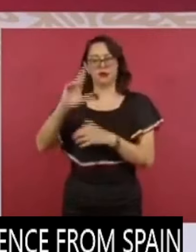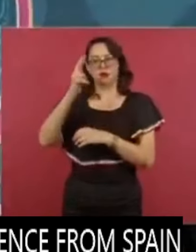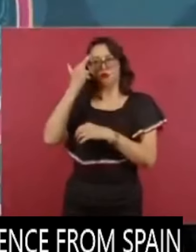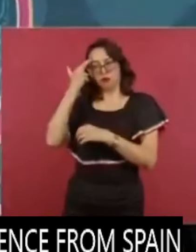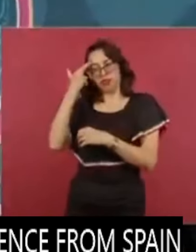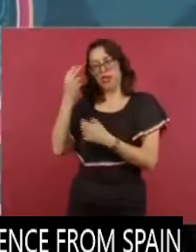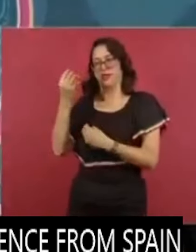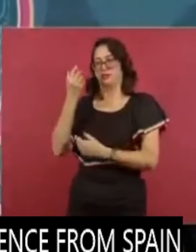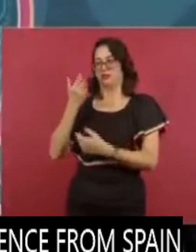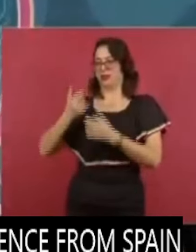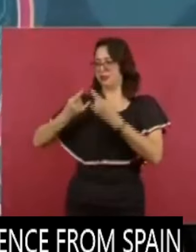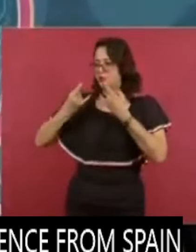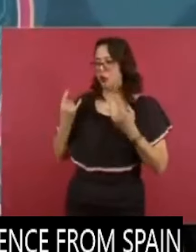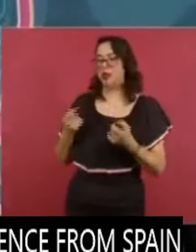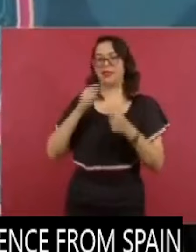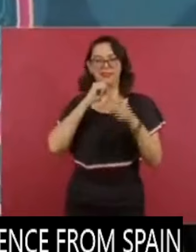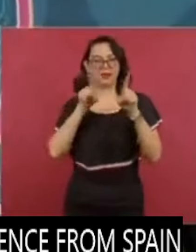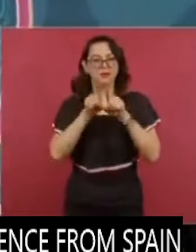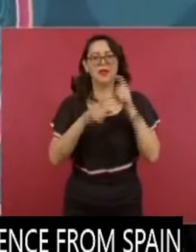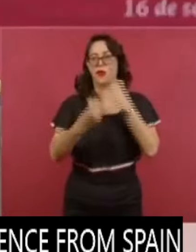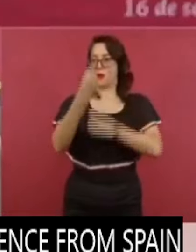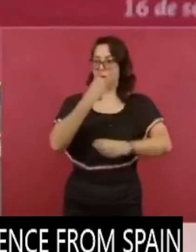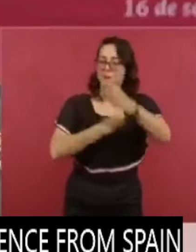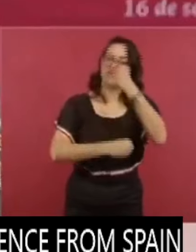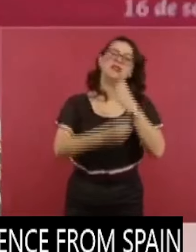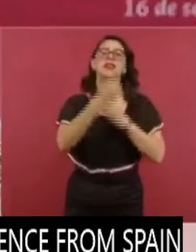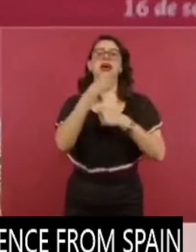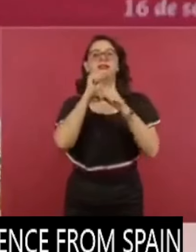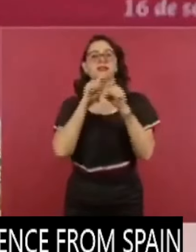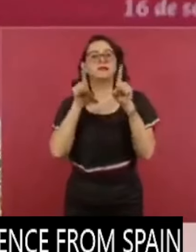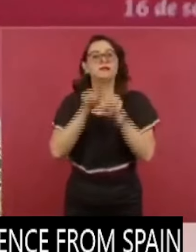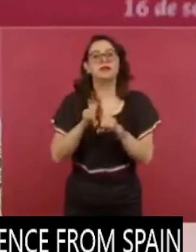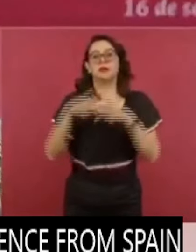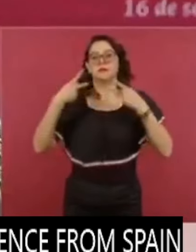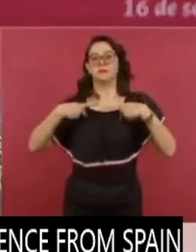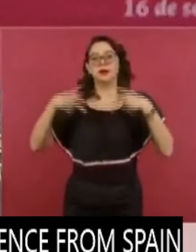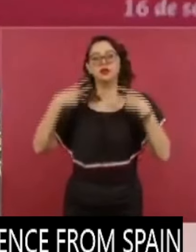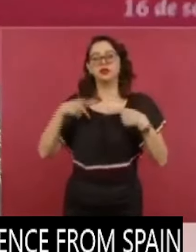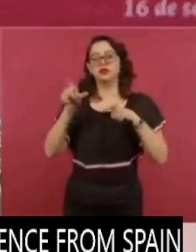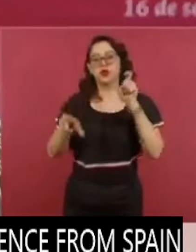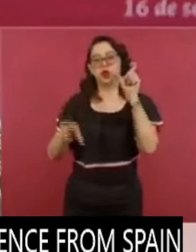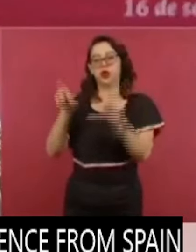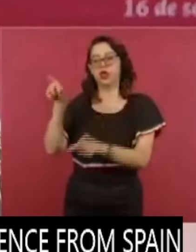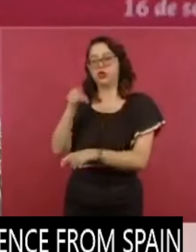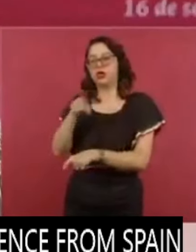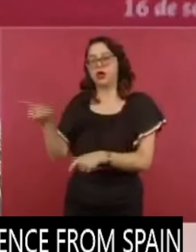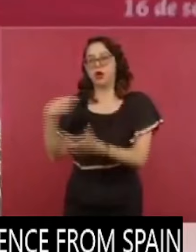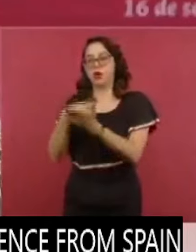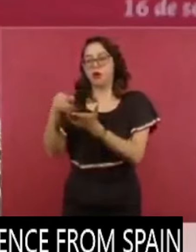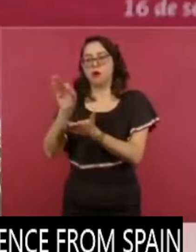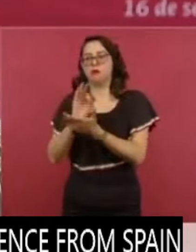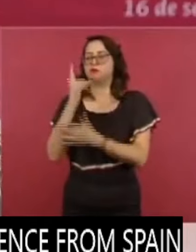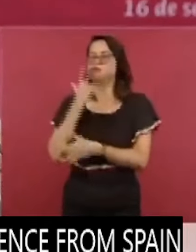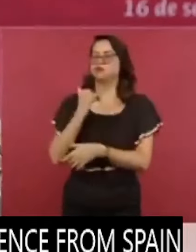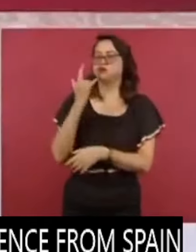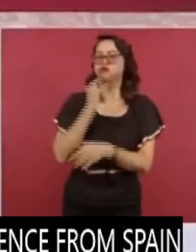unen en pensamiento, recordando a los próceres que lucharon por los derechos, por la libertad